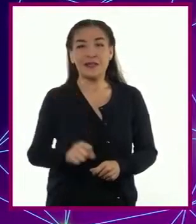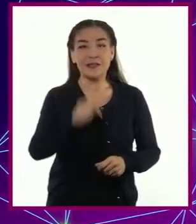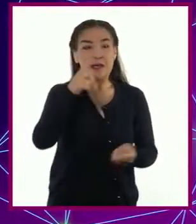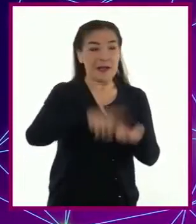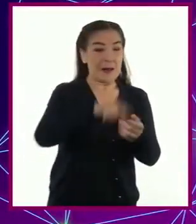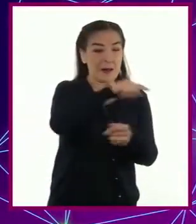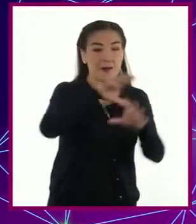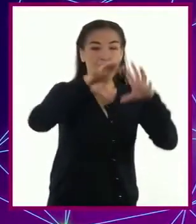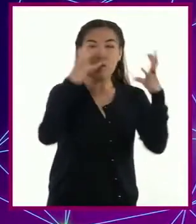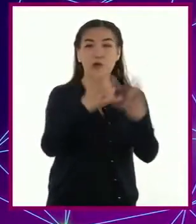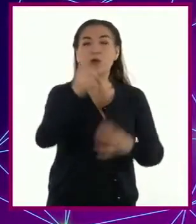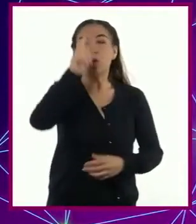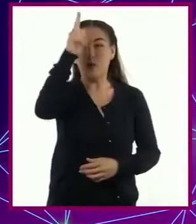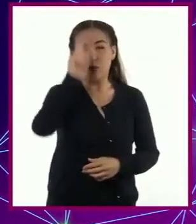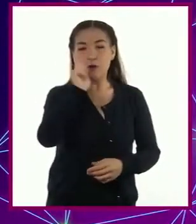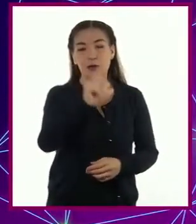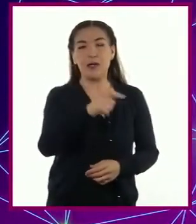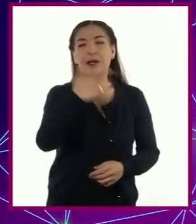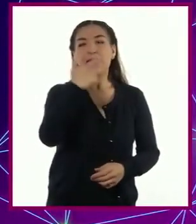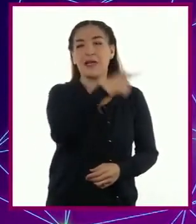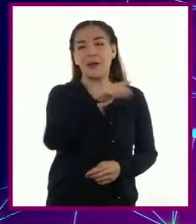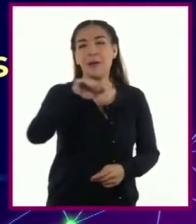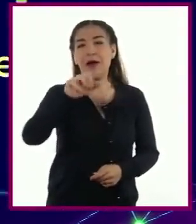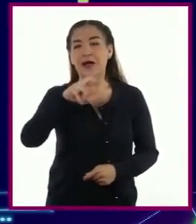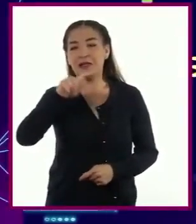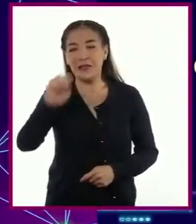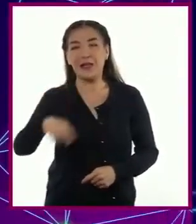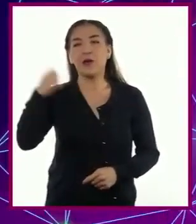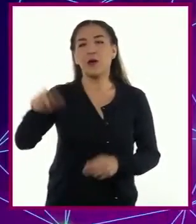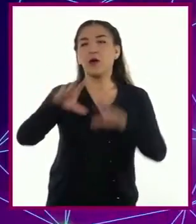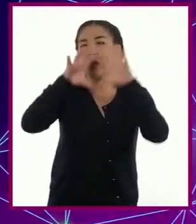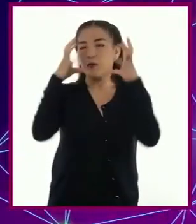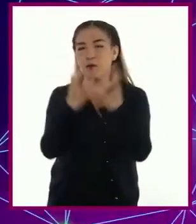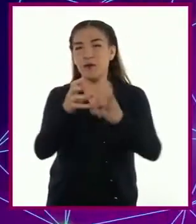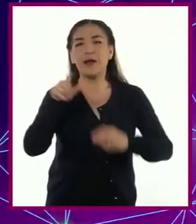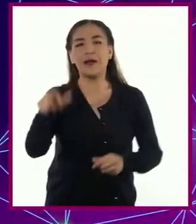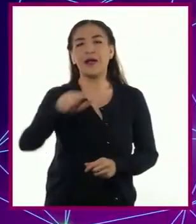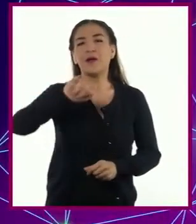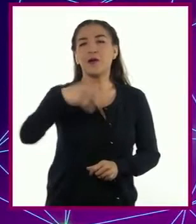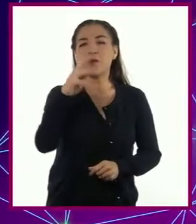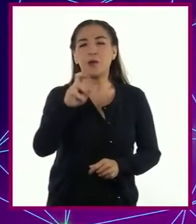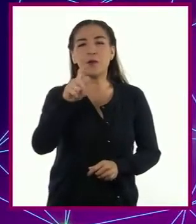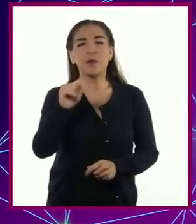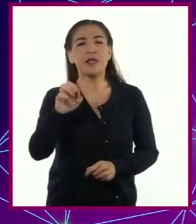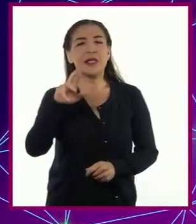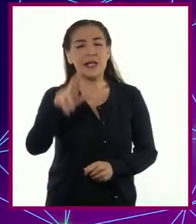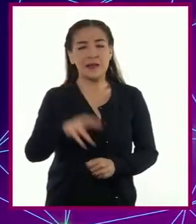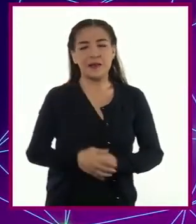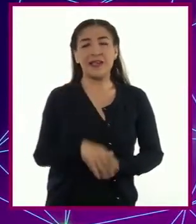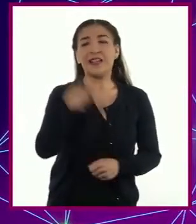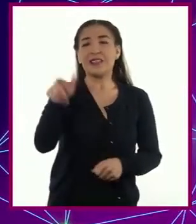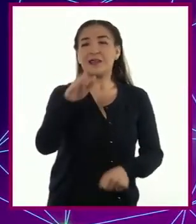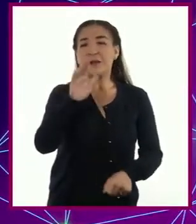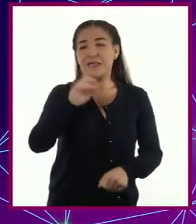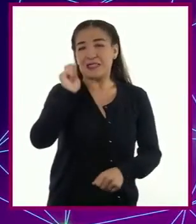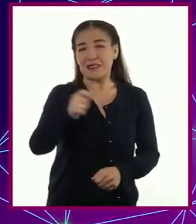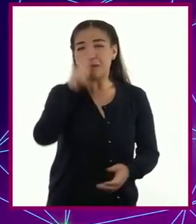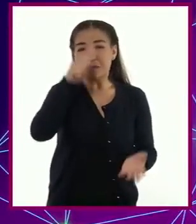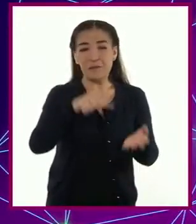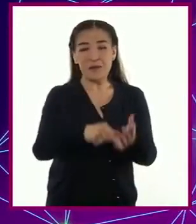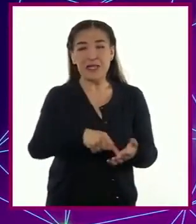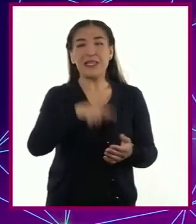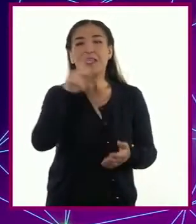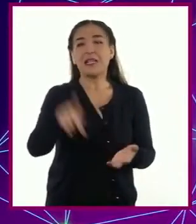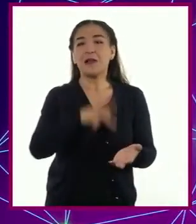del gigantesco y gaseoso Júpiter. El asteroide Ceres, de casi 1,000 kilómetros de